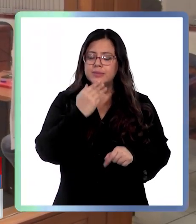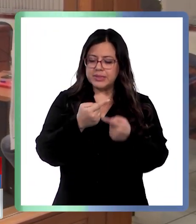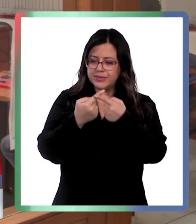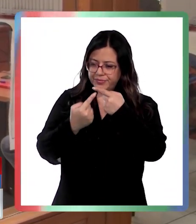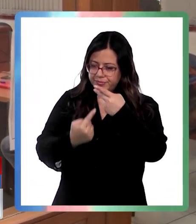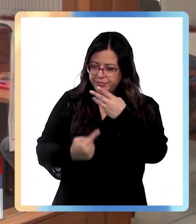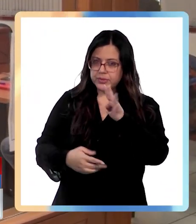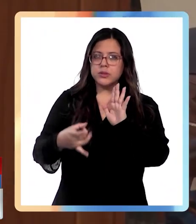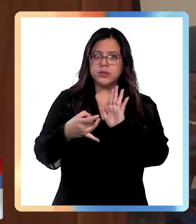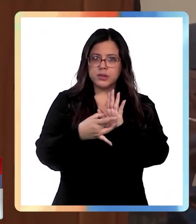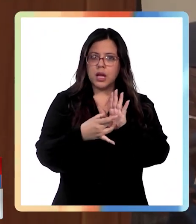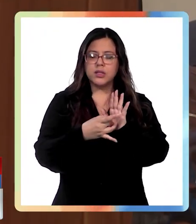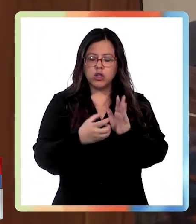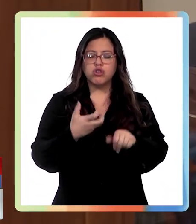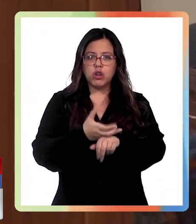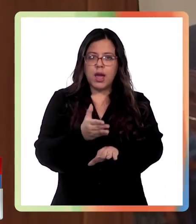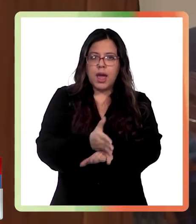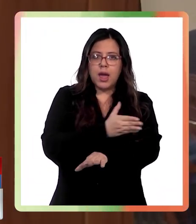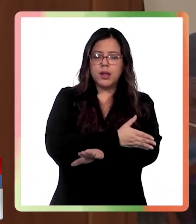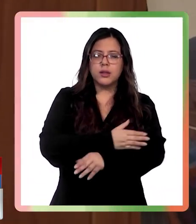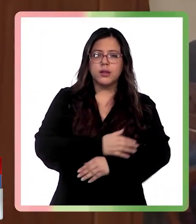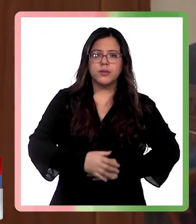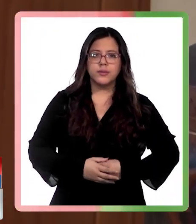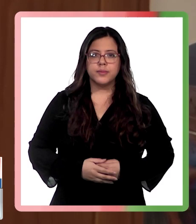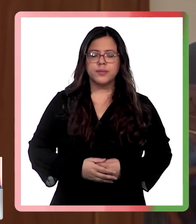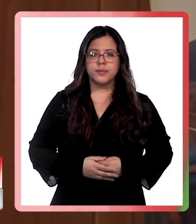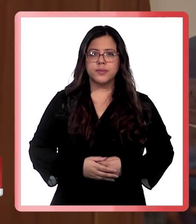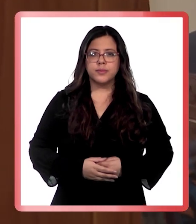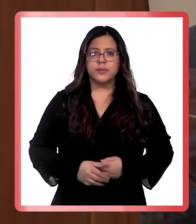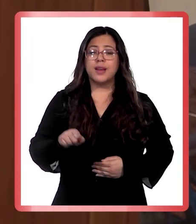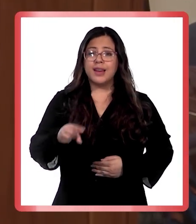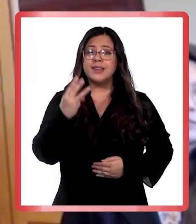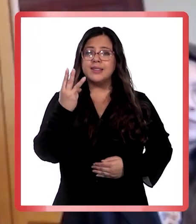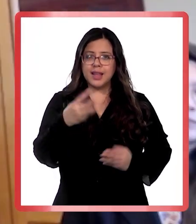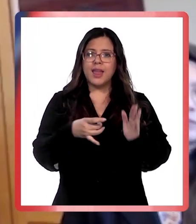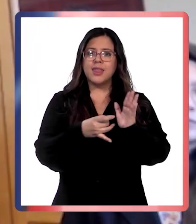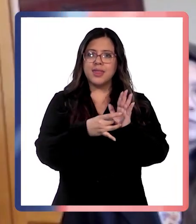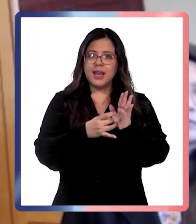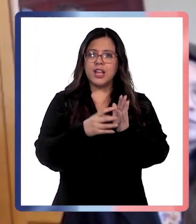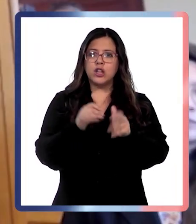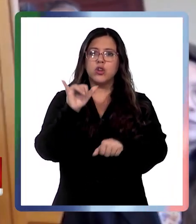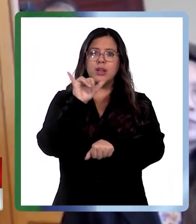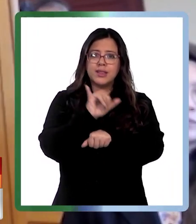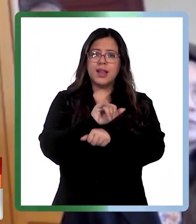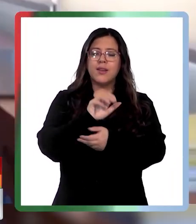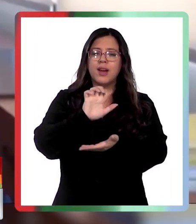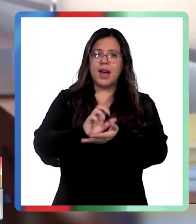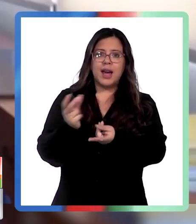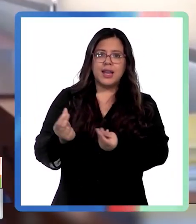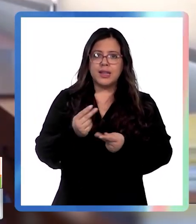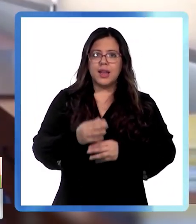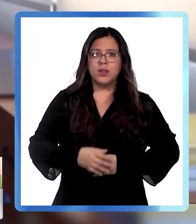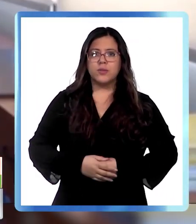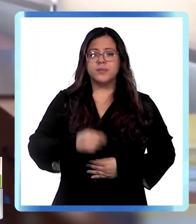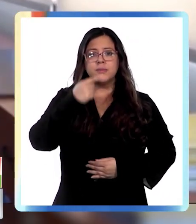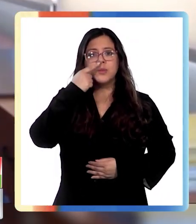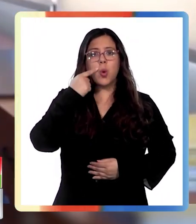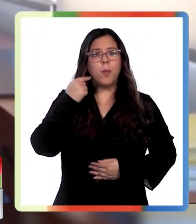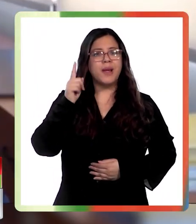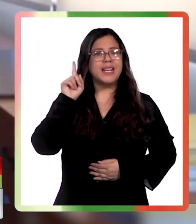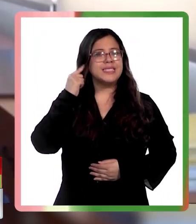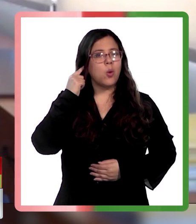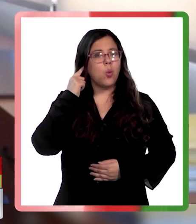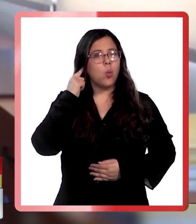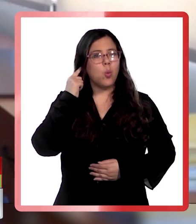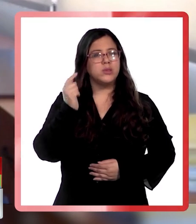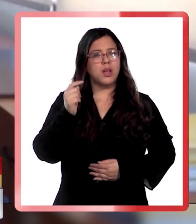y la diversidad de las imputaciones presentadas previamente. ¿Serían tres delitos de fraude al fisco? Sí, serían tres delitos de fraude al